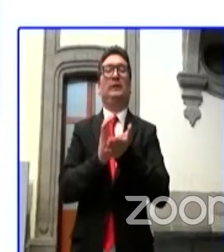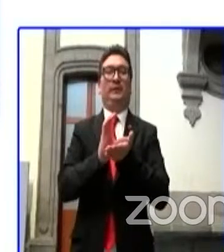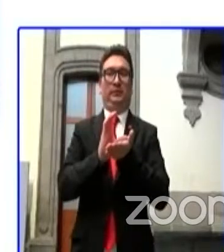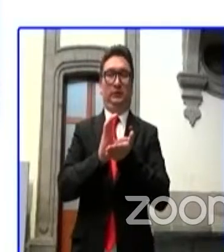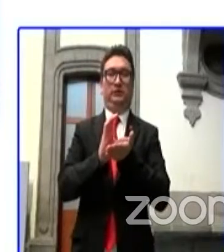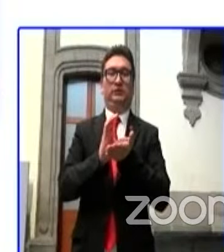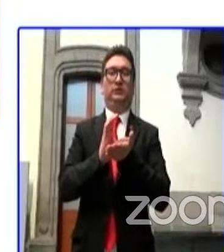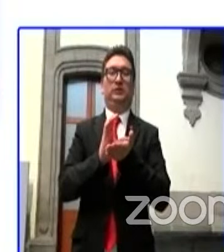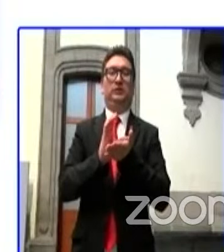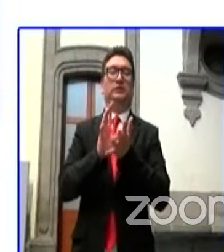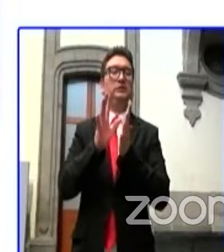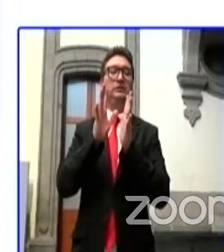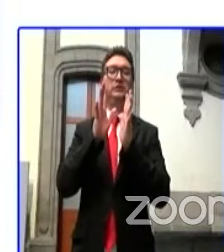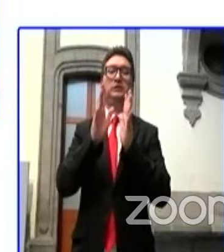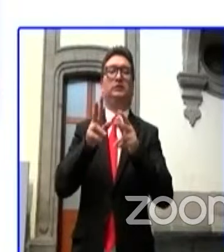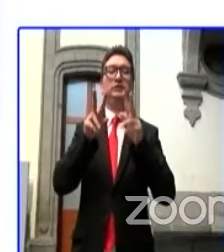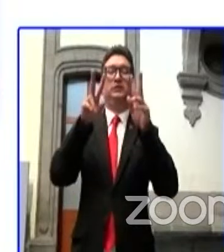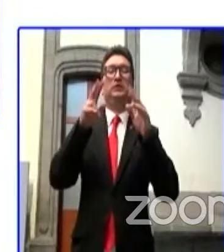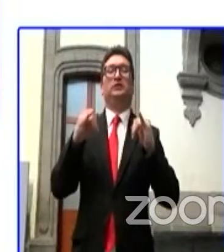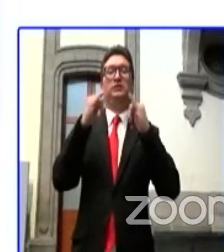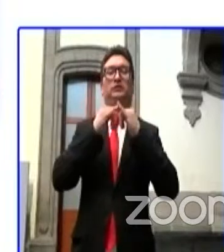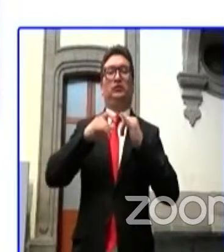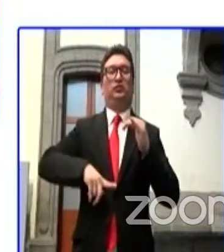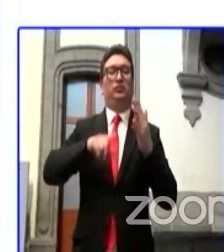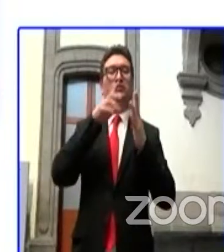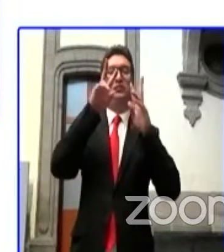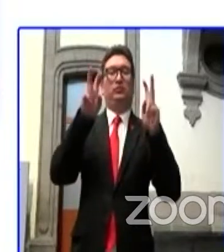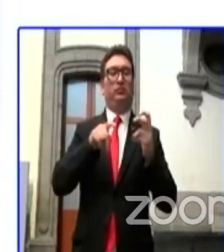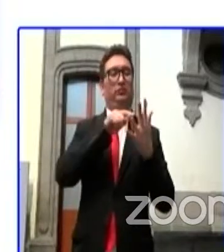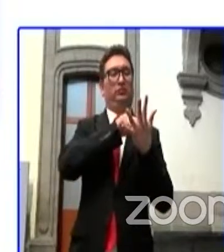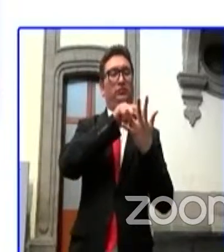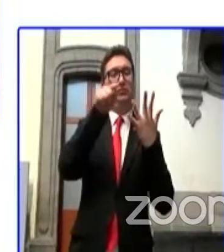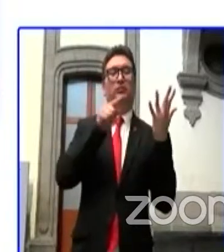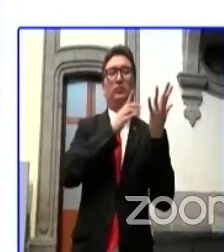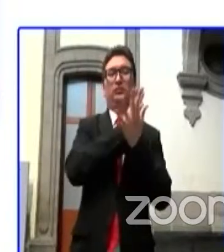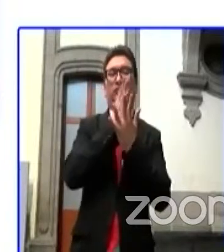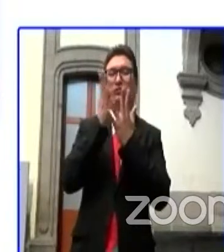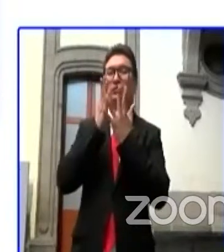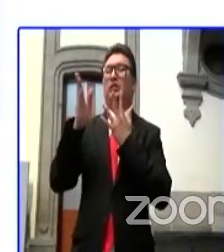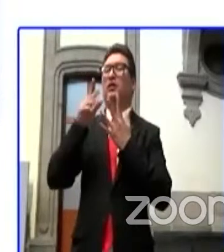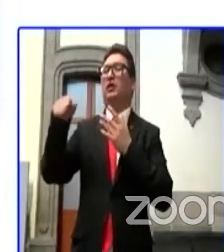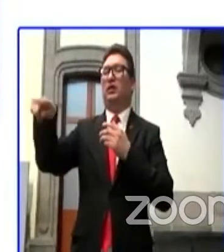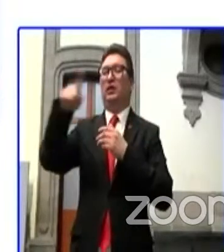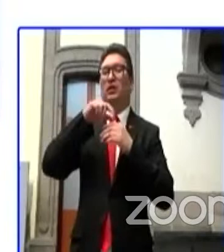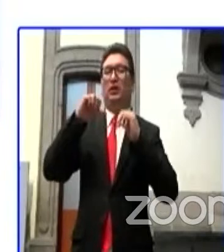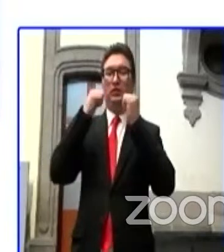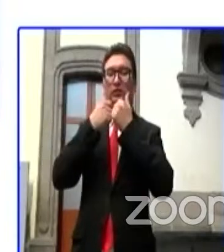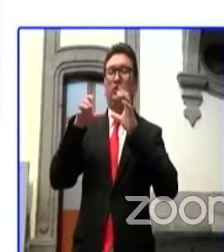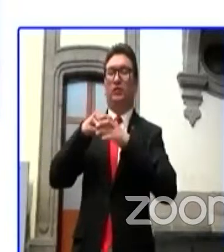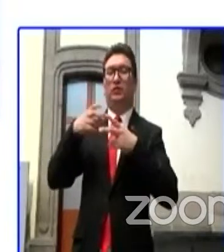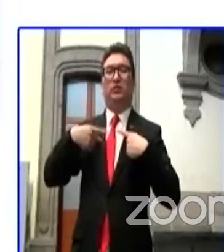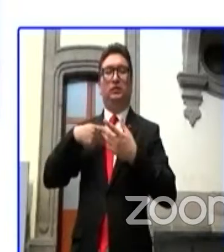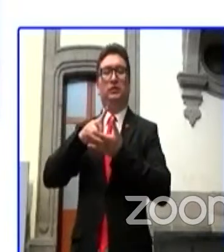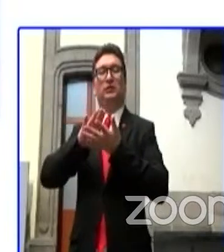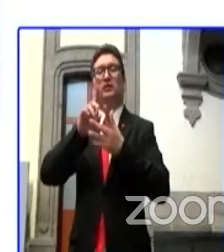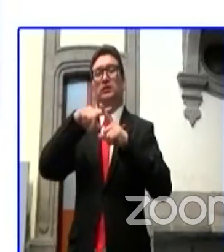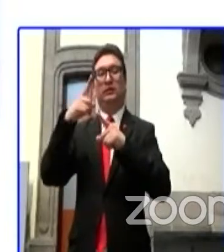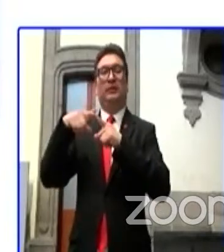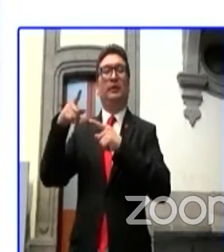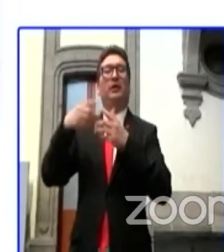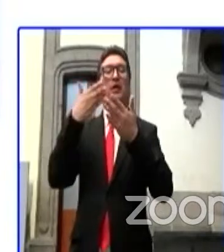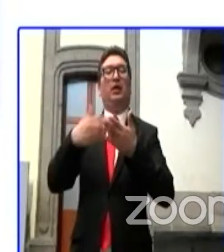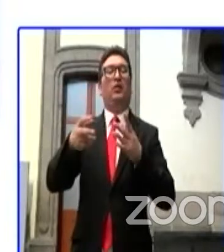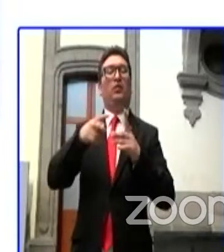el tema discapacidad ya es transversal. Se le consultó al colectivo, sociedad civil organizada, y estamos en el eje transversal de derechos